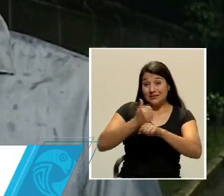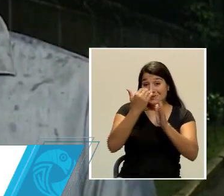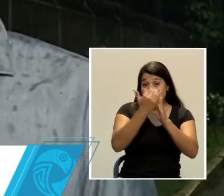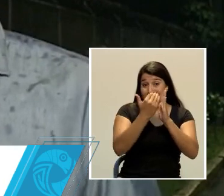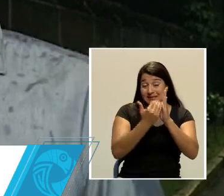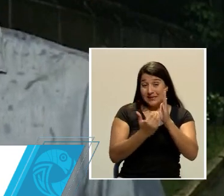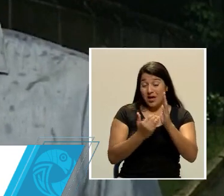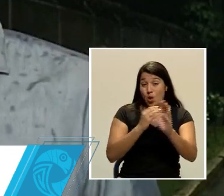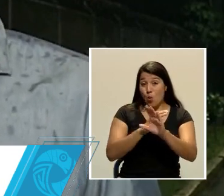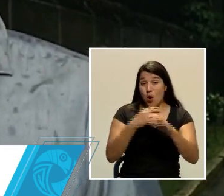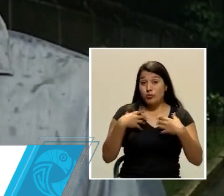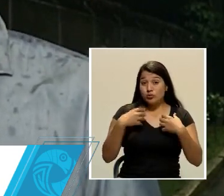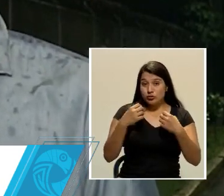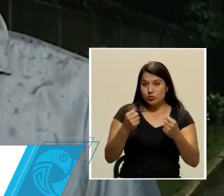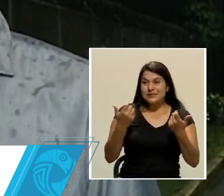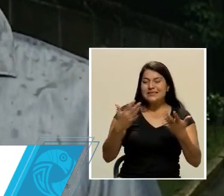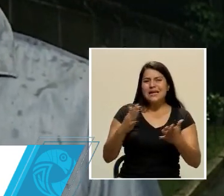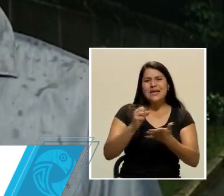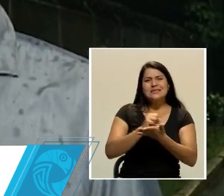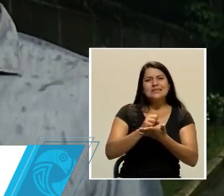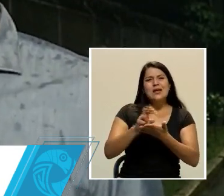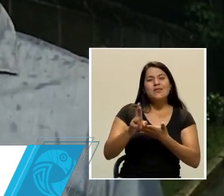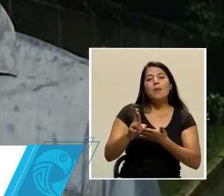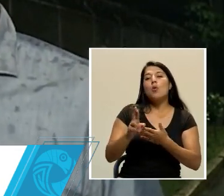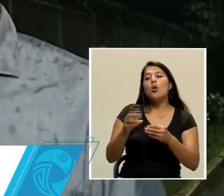con las medidas sanitarias establecidas. Veamos.